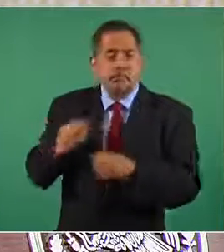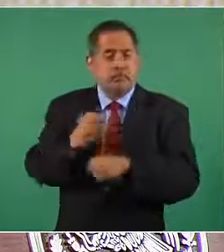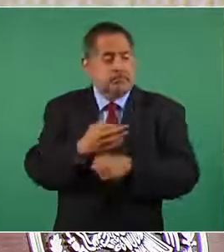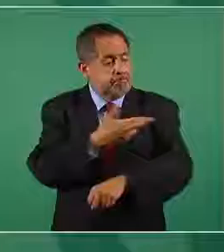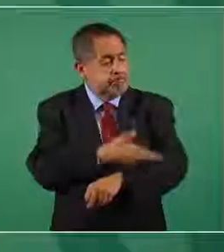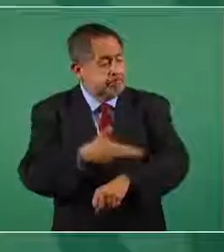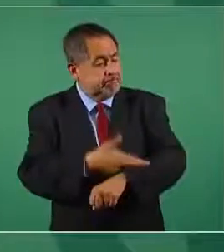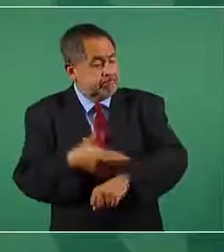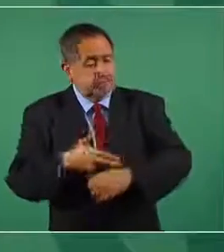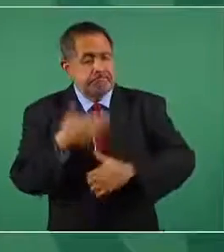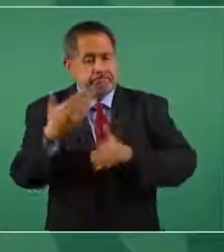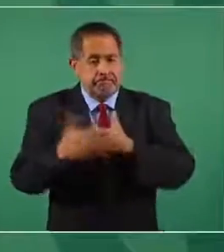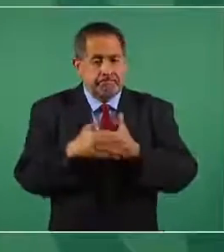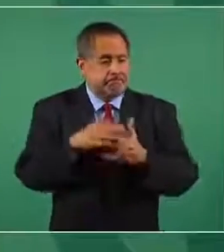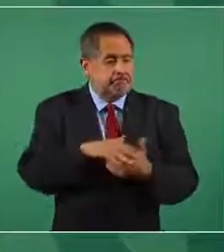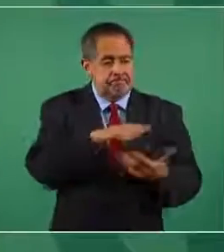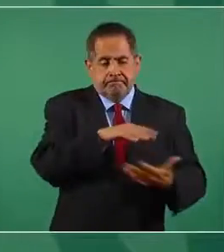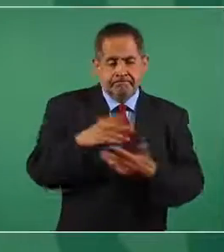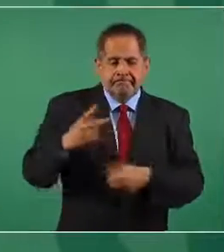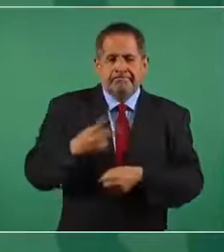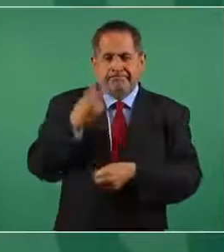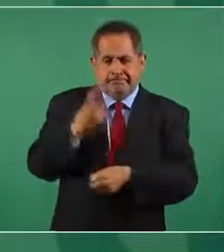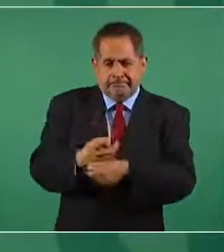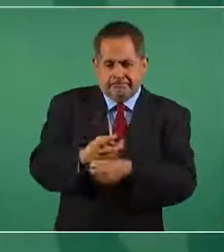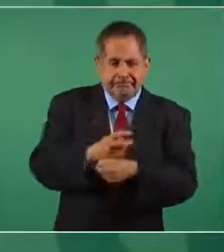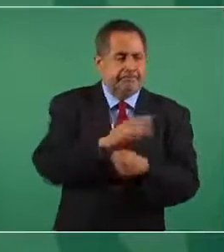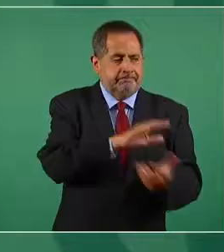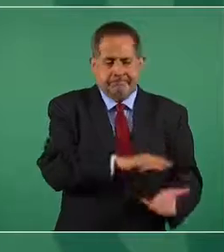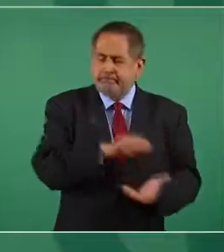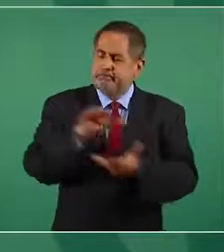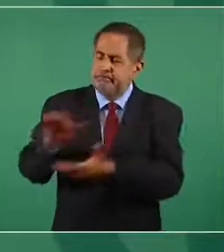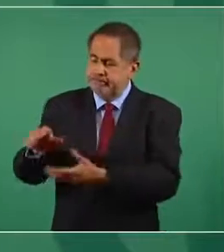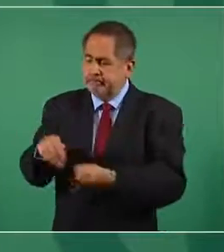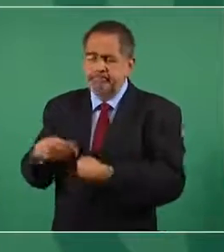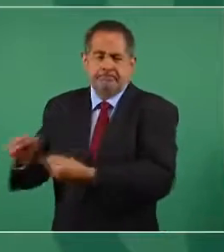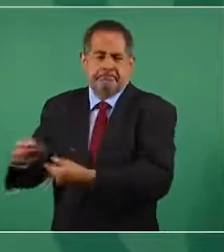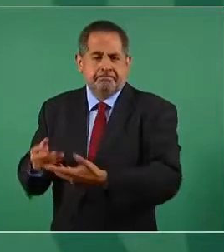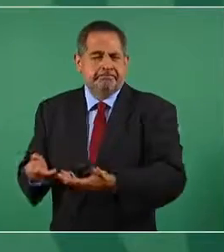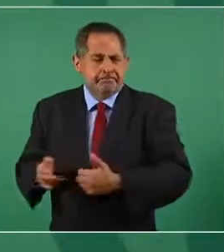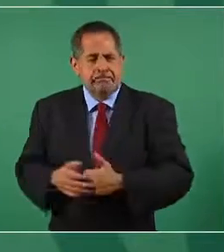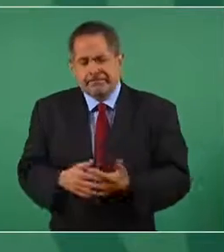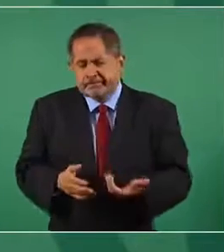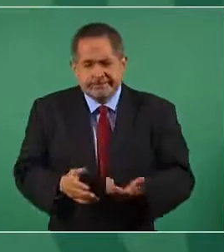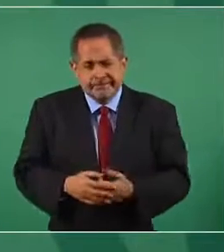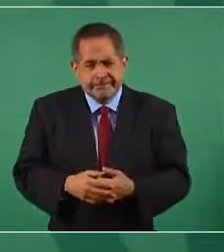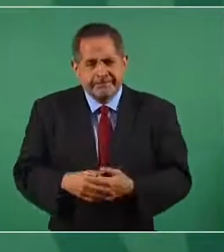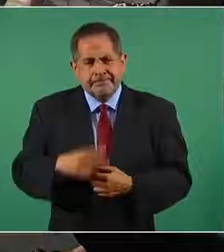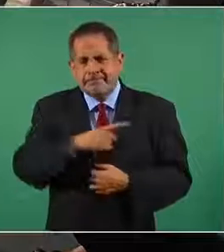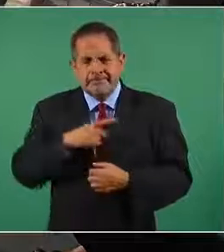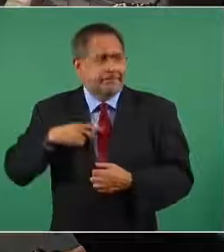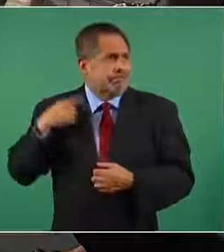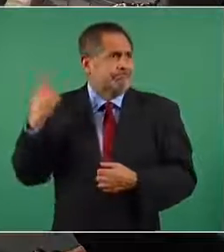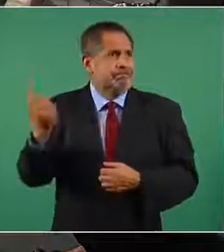programando entregarles las segundas dosis. Entonces, debe de